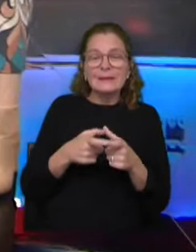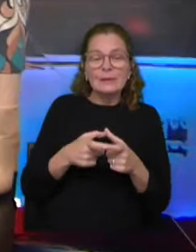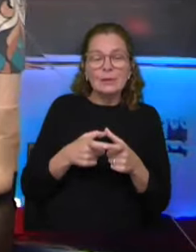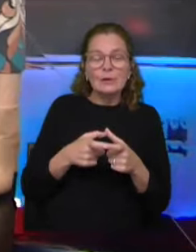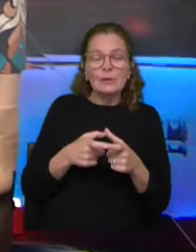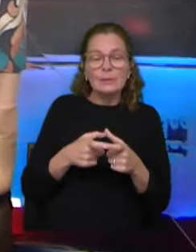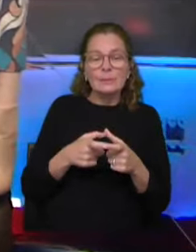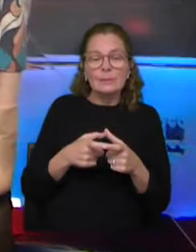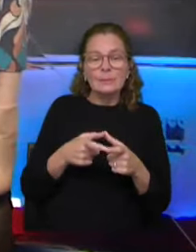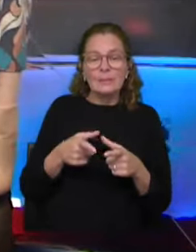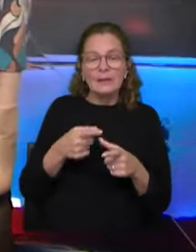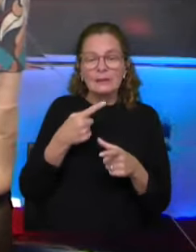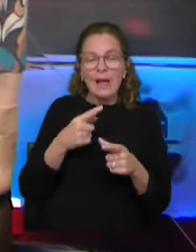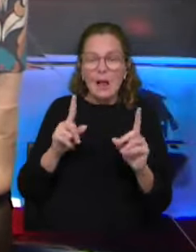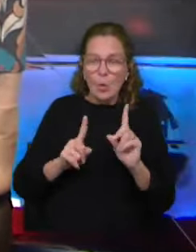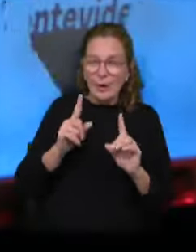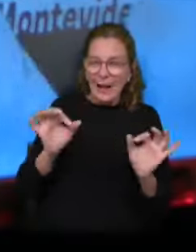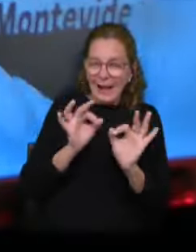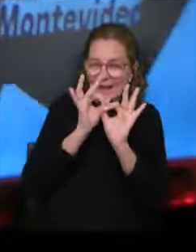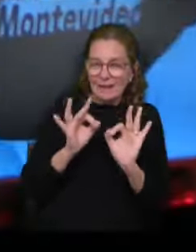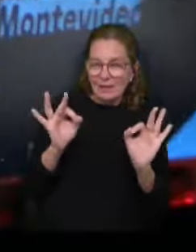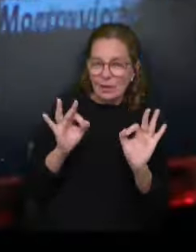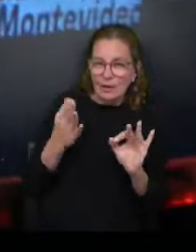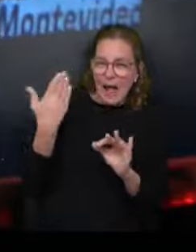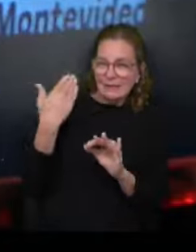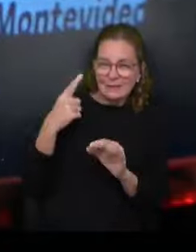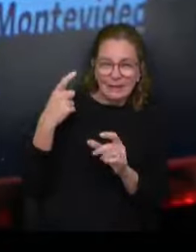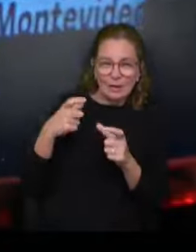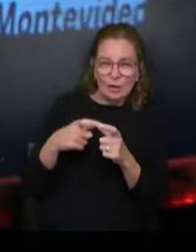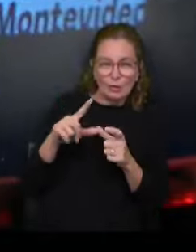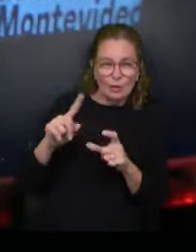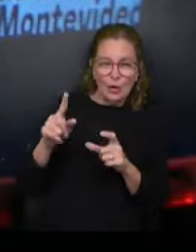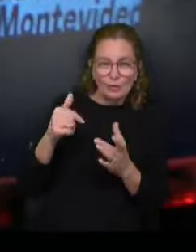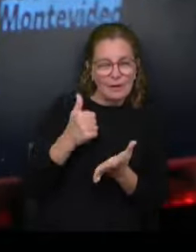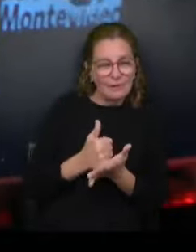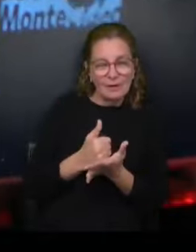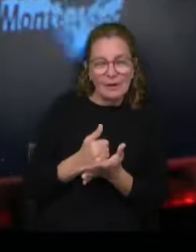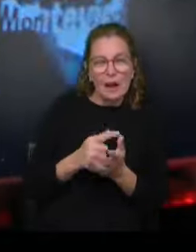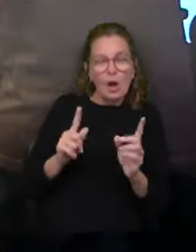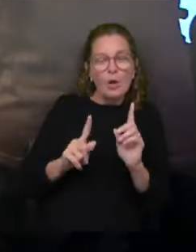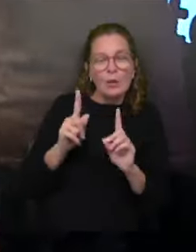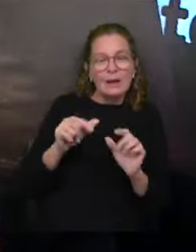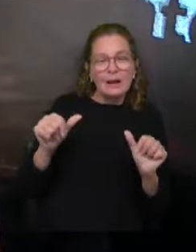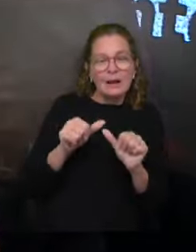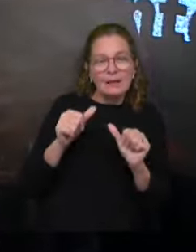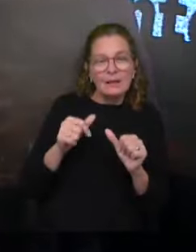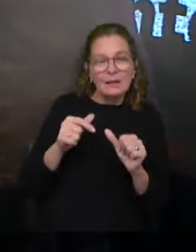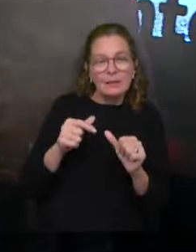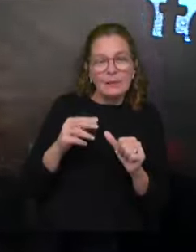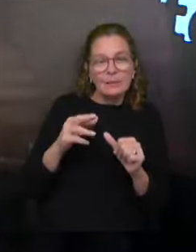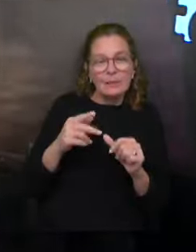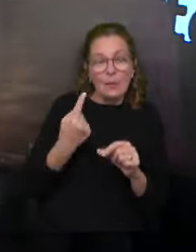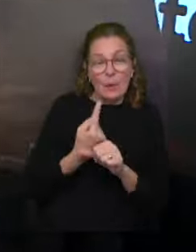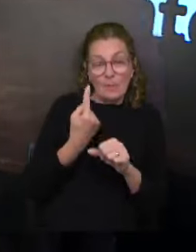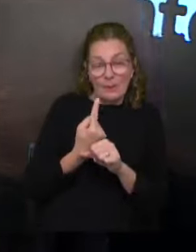hacer un disco más grande, hay canciones que capaz que no entraron en el anterior, pero quedaron ahí flotando. Sí, algunas las hice mientras grababa Cráneo, o sea, el